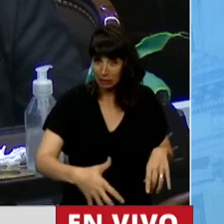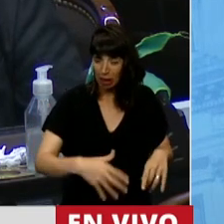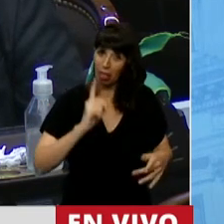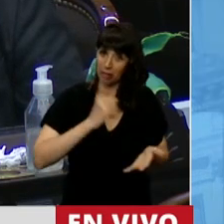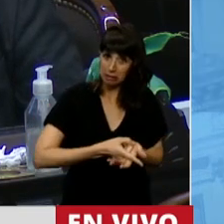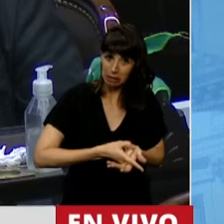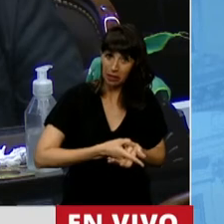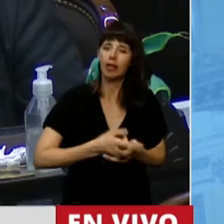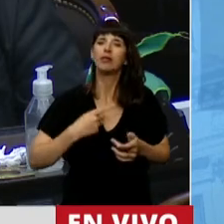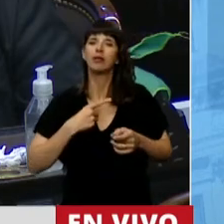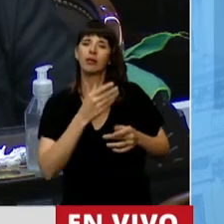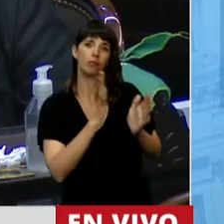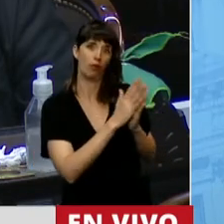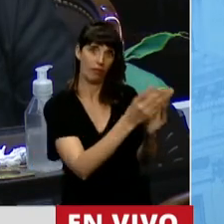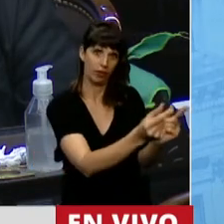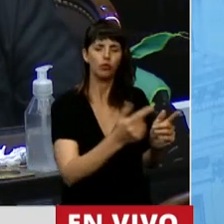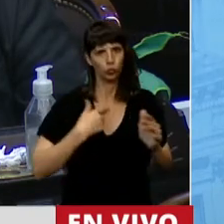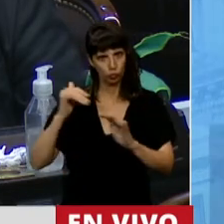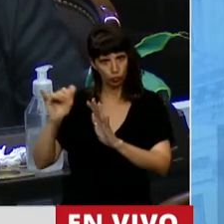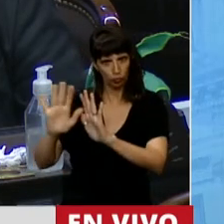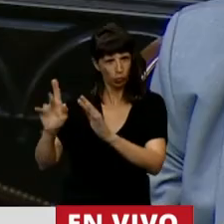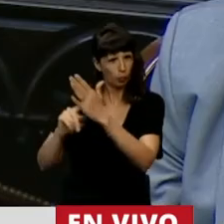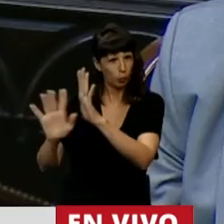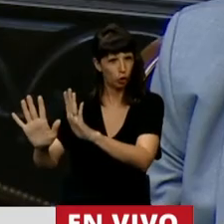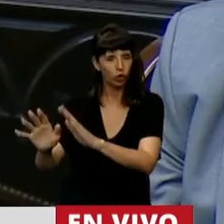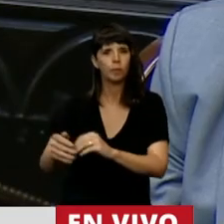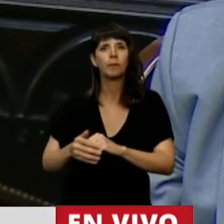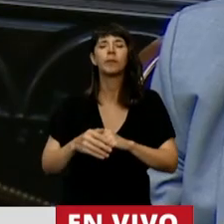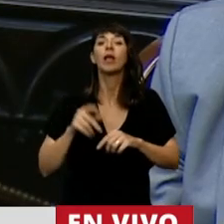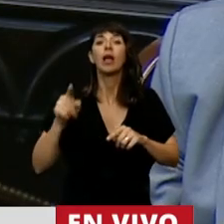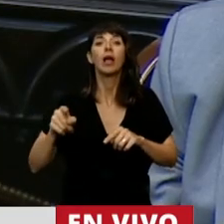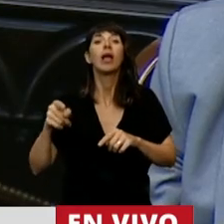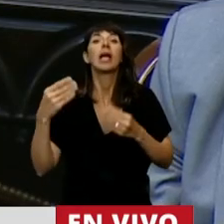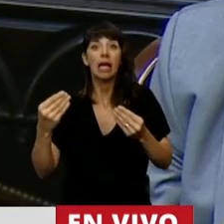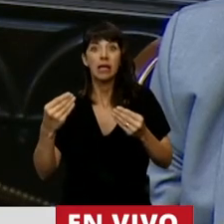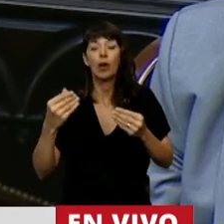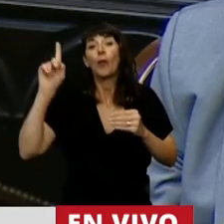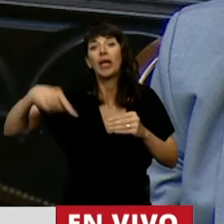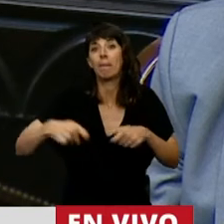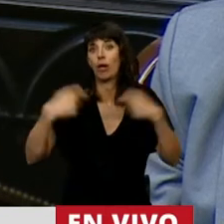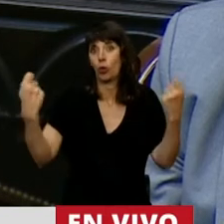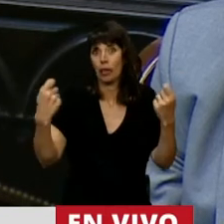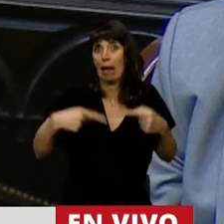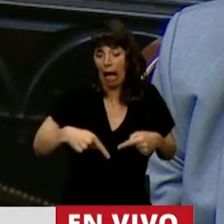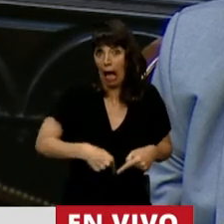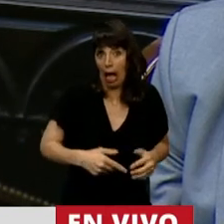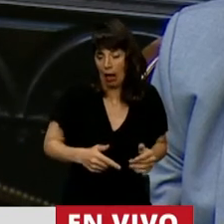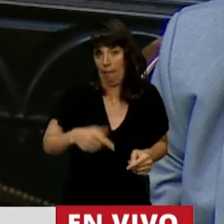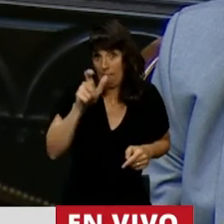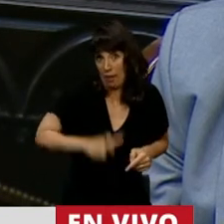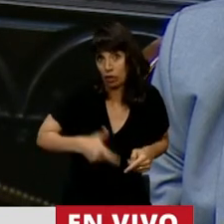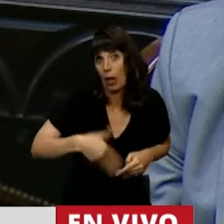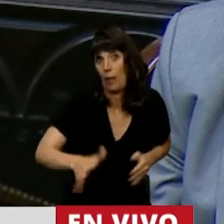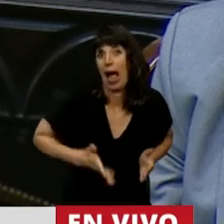por favor. En este caso perjudica a un tercero, que es la persona por nacer. Estamos ante uno de